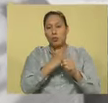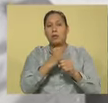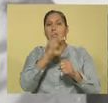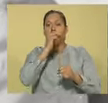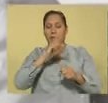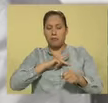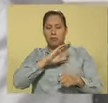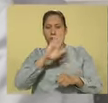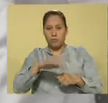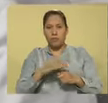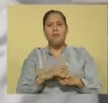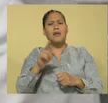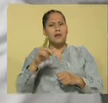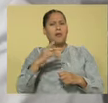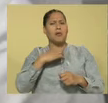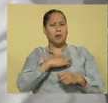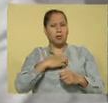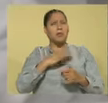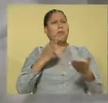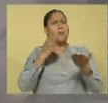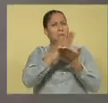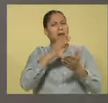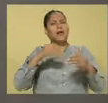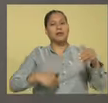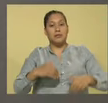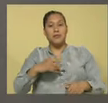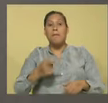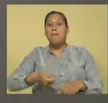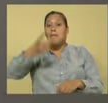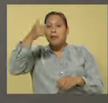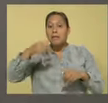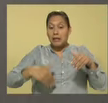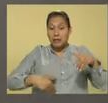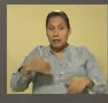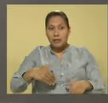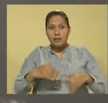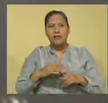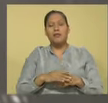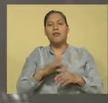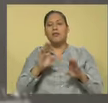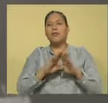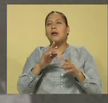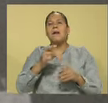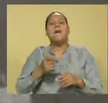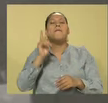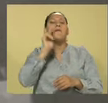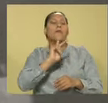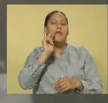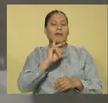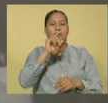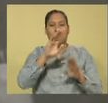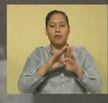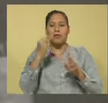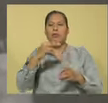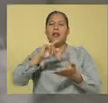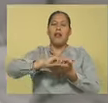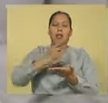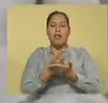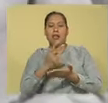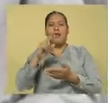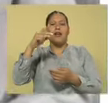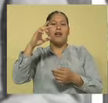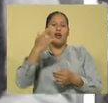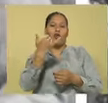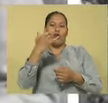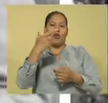estaba contento, iba al teatro. Pero la primera obra que hice era una obra experimental que se llamaba Los Caprichos de Goya.